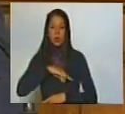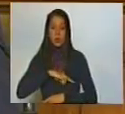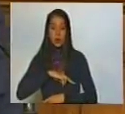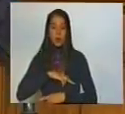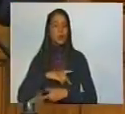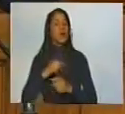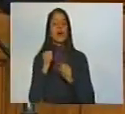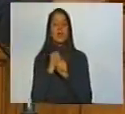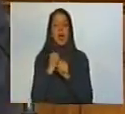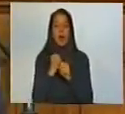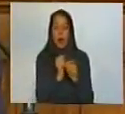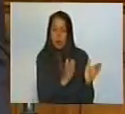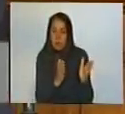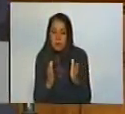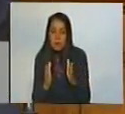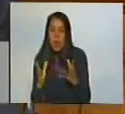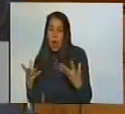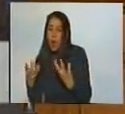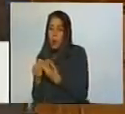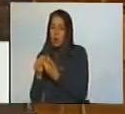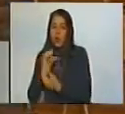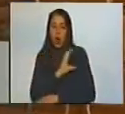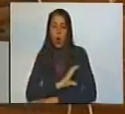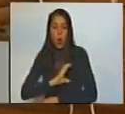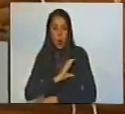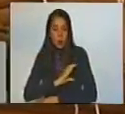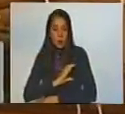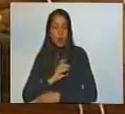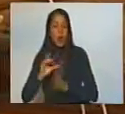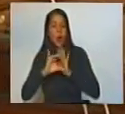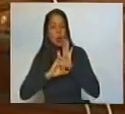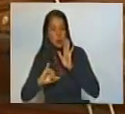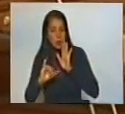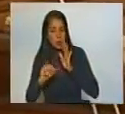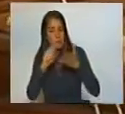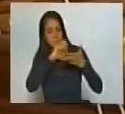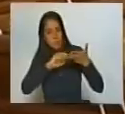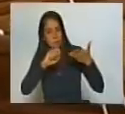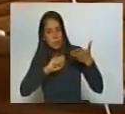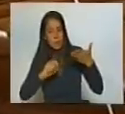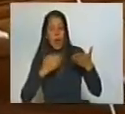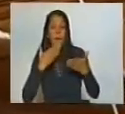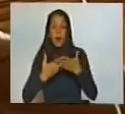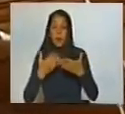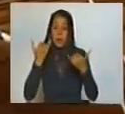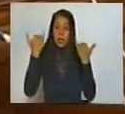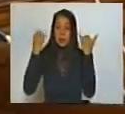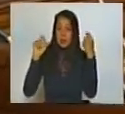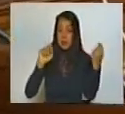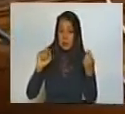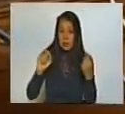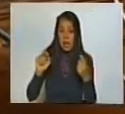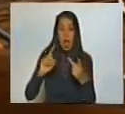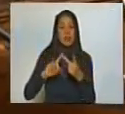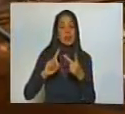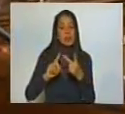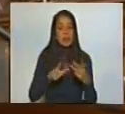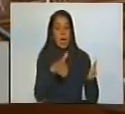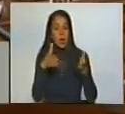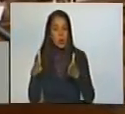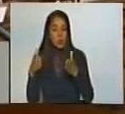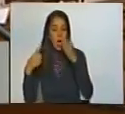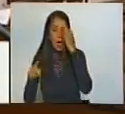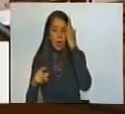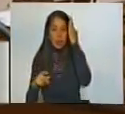un trabajo en conjunto con la Comisión Constitucional. Hemos elaborado una propuesta de artículos que ya están en debate y estamos en una segunda fase. Bueno,